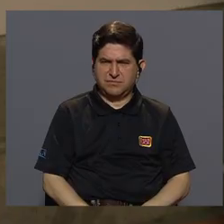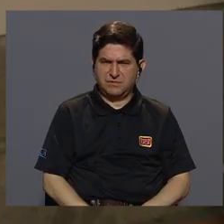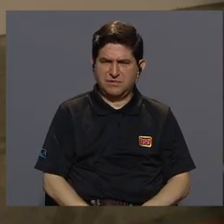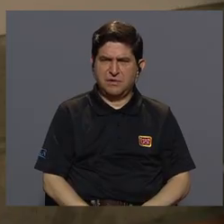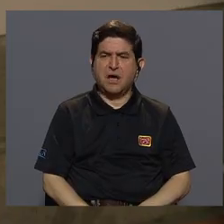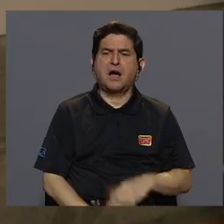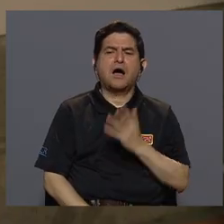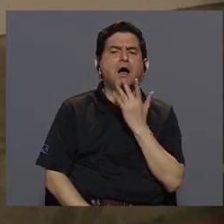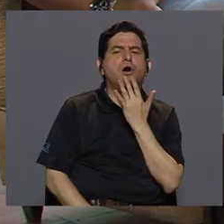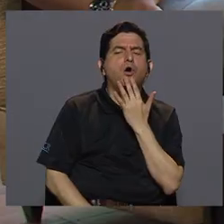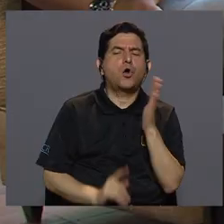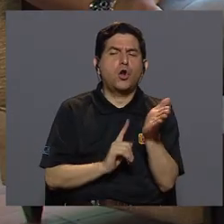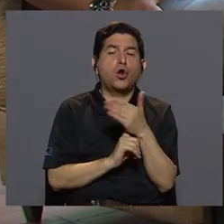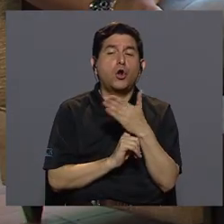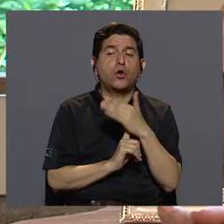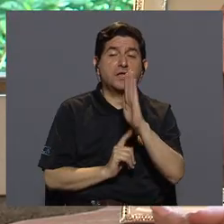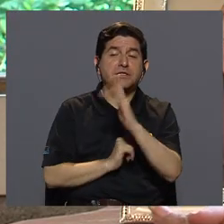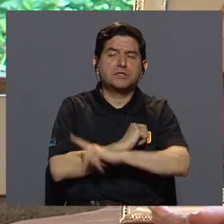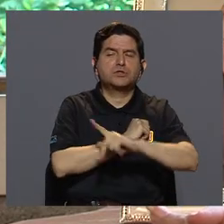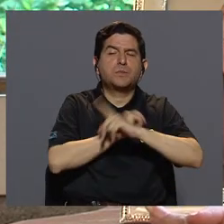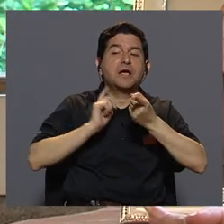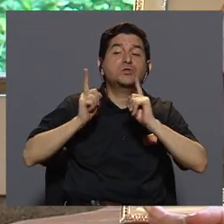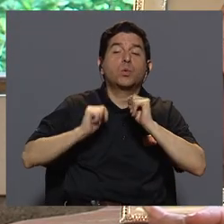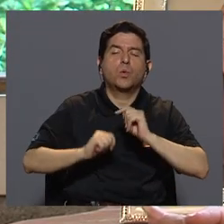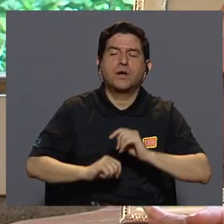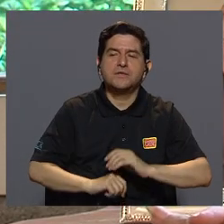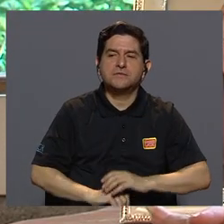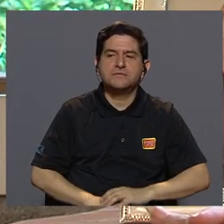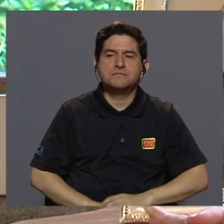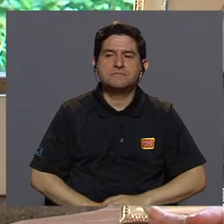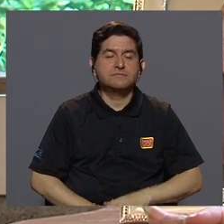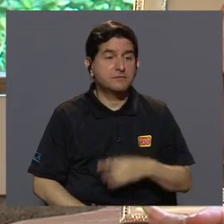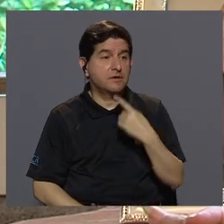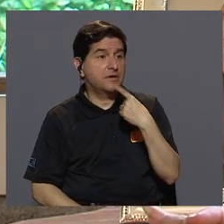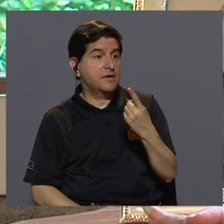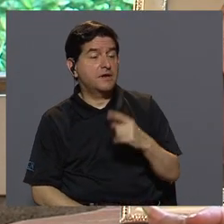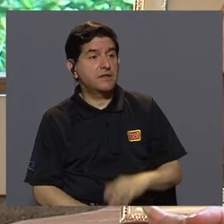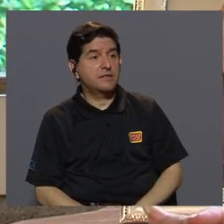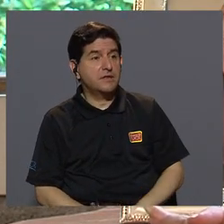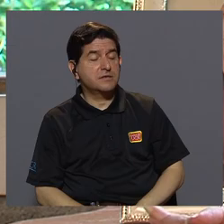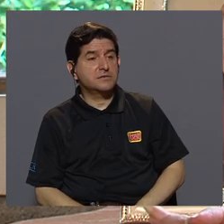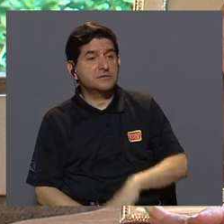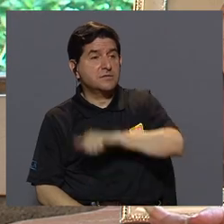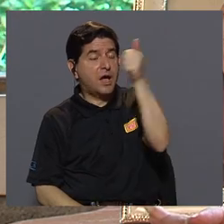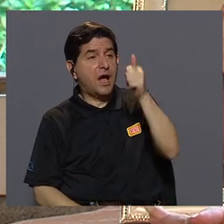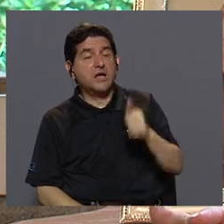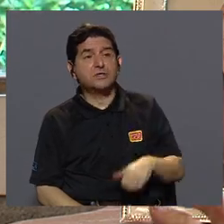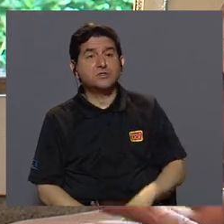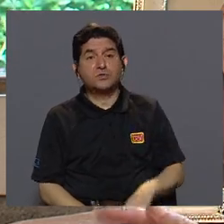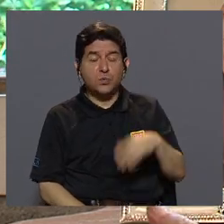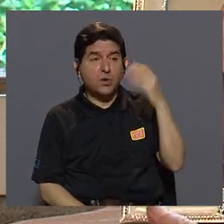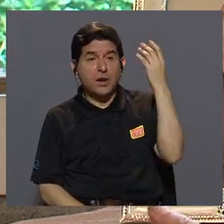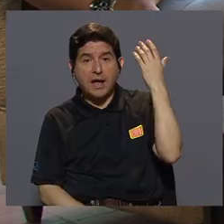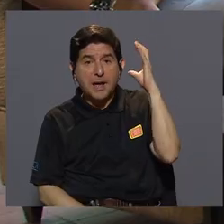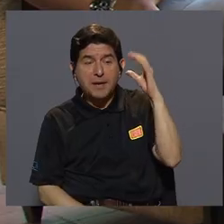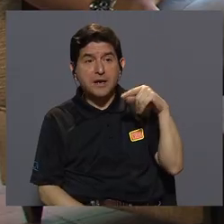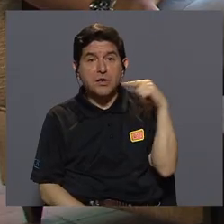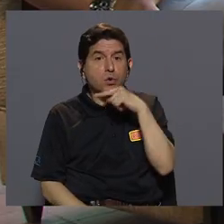ver, ¿cuáles son los colores de la bandera de su patria? Entonces le dice, azul, amarillo y